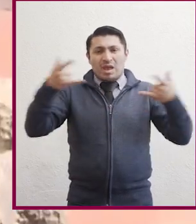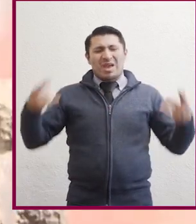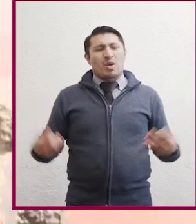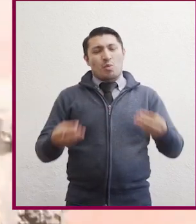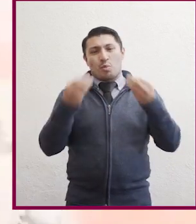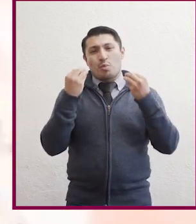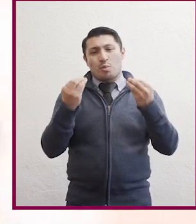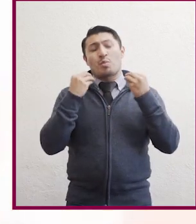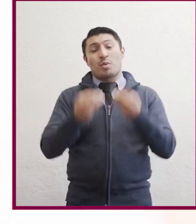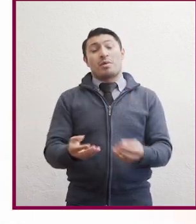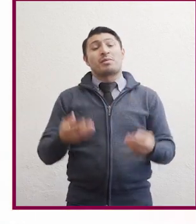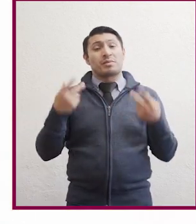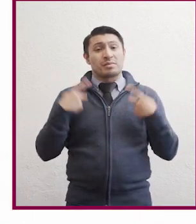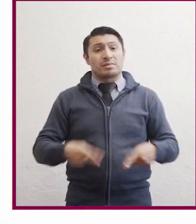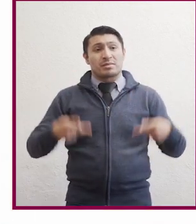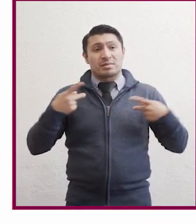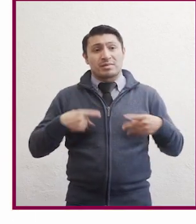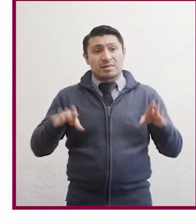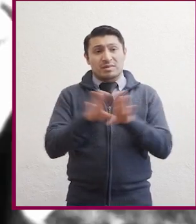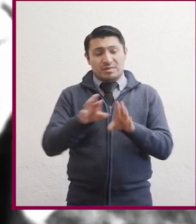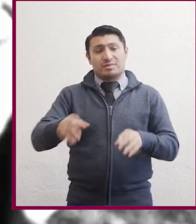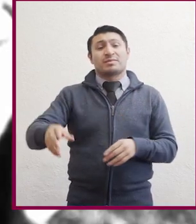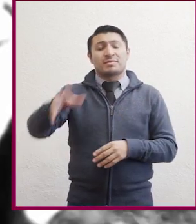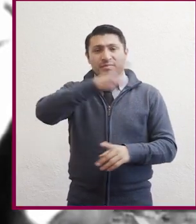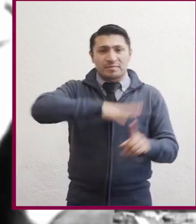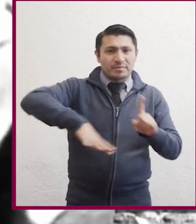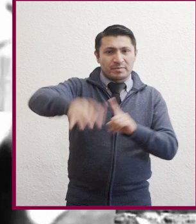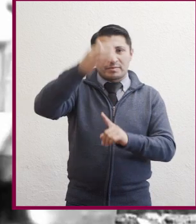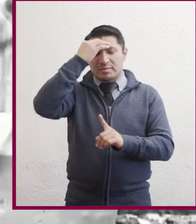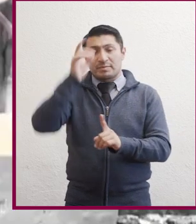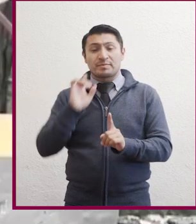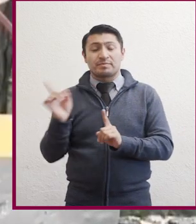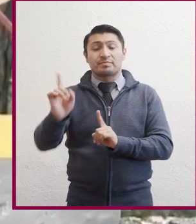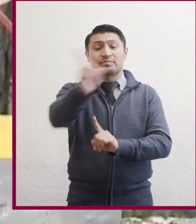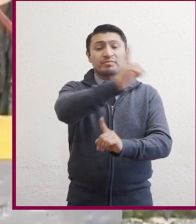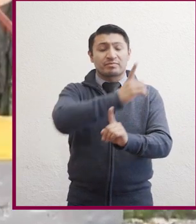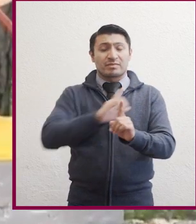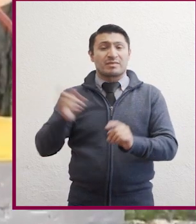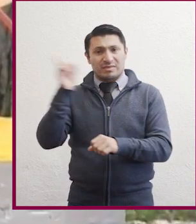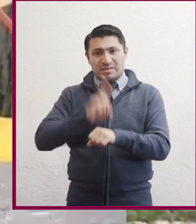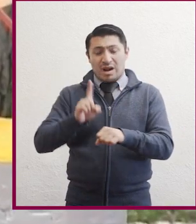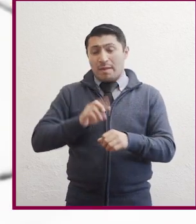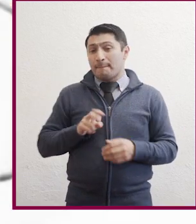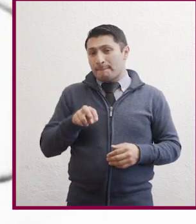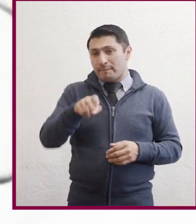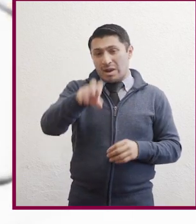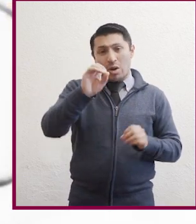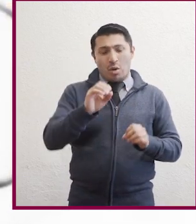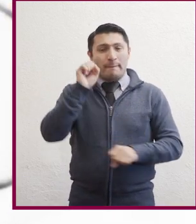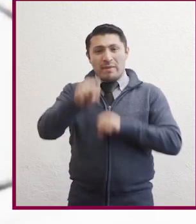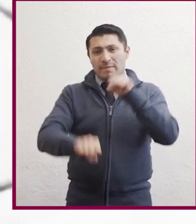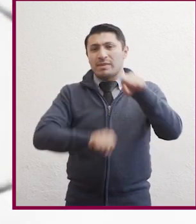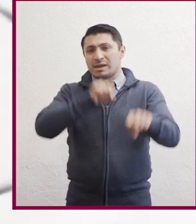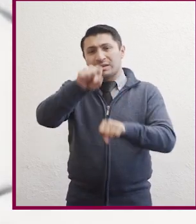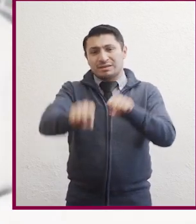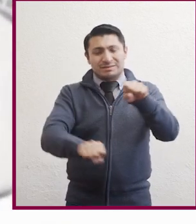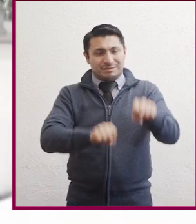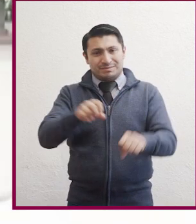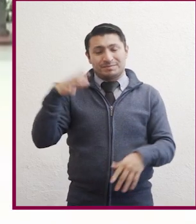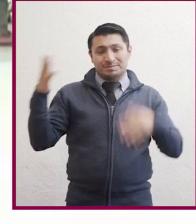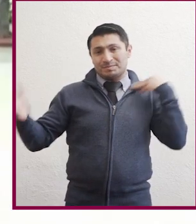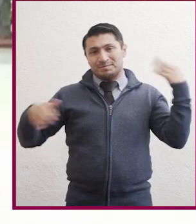relatos y anécdotas cuyos protagonistas todavía recorren sus jardines todos los días, a pie y también en